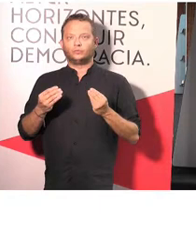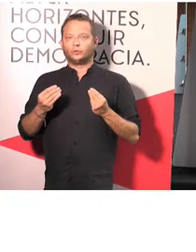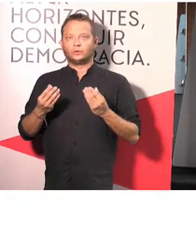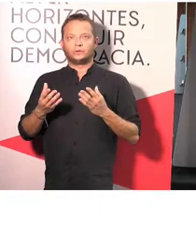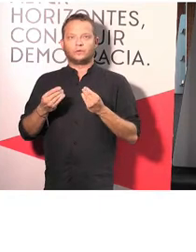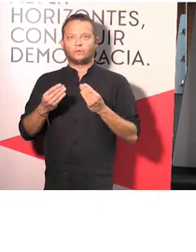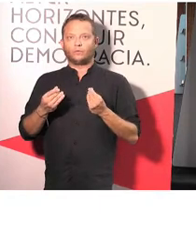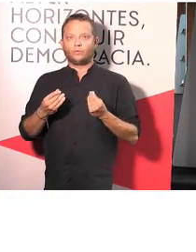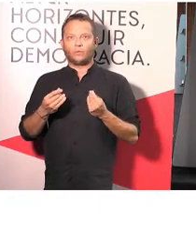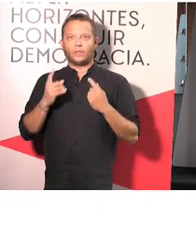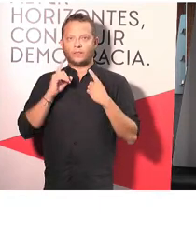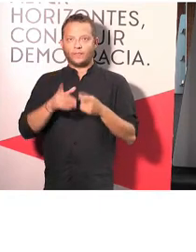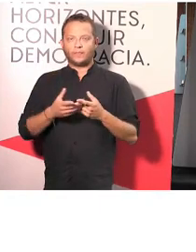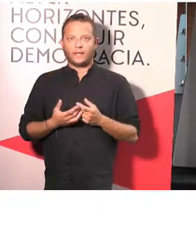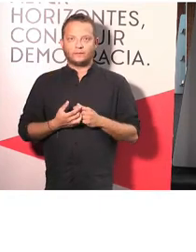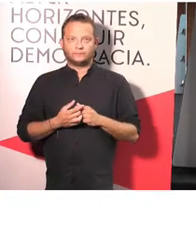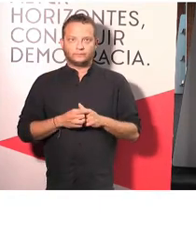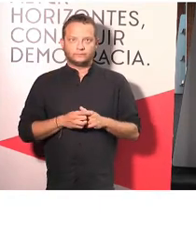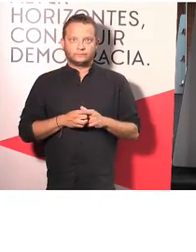muy decidida.